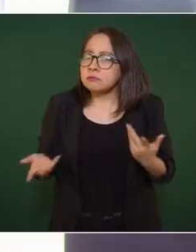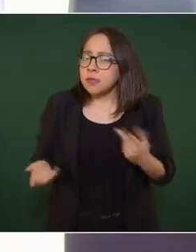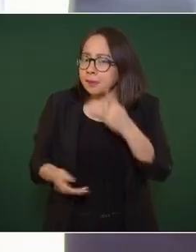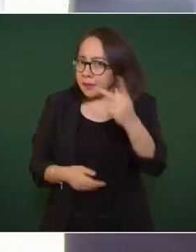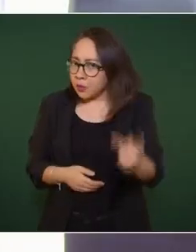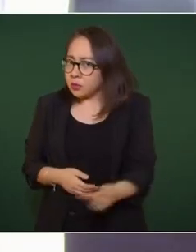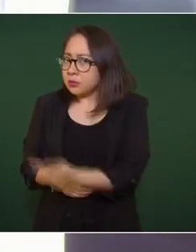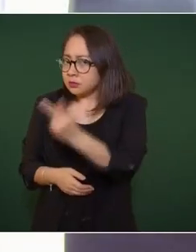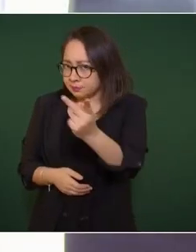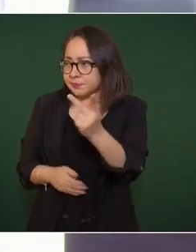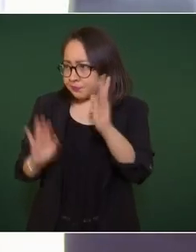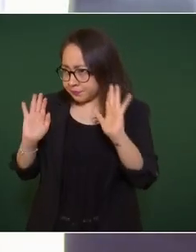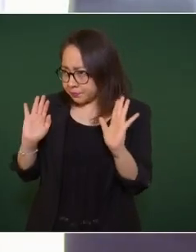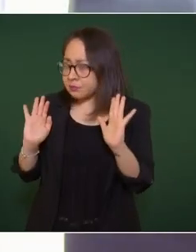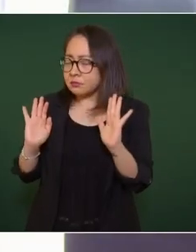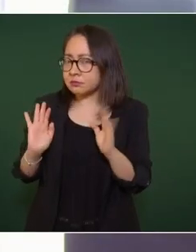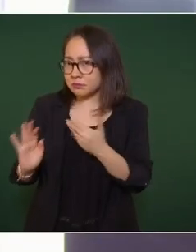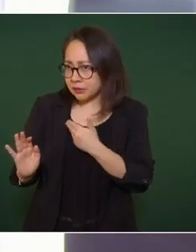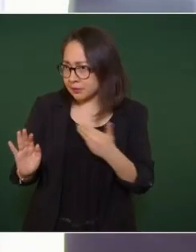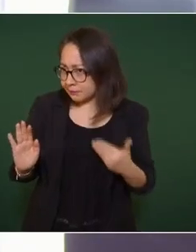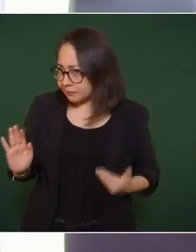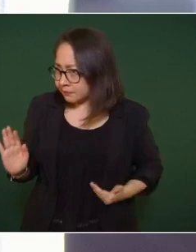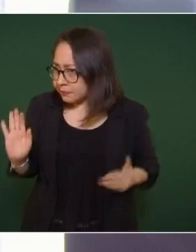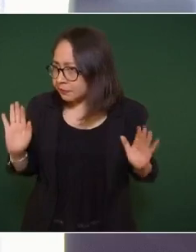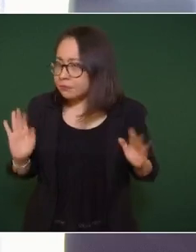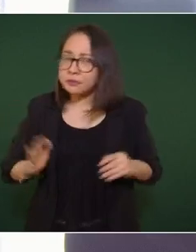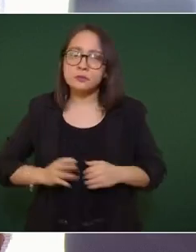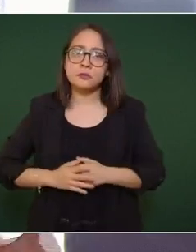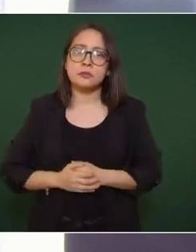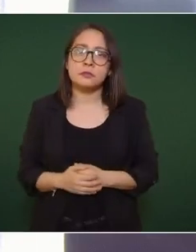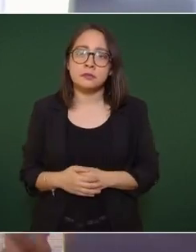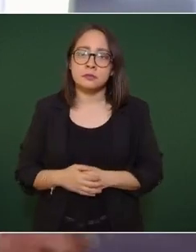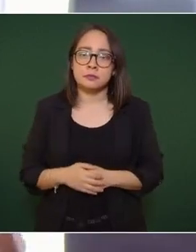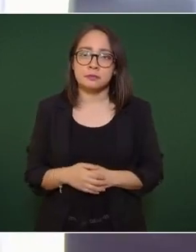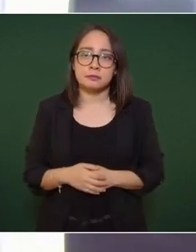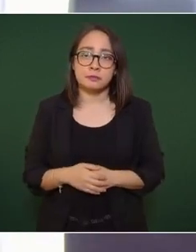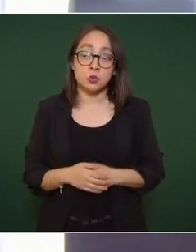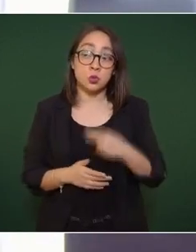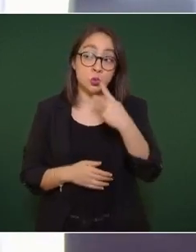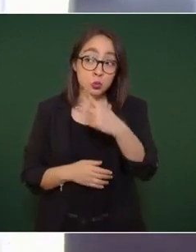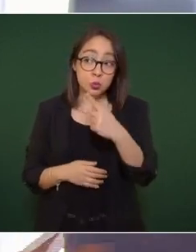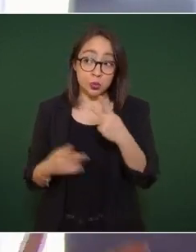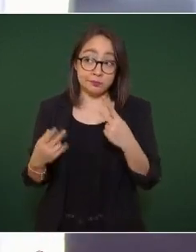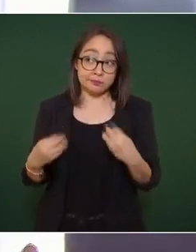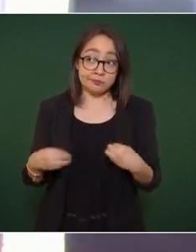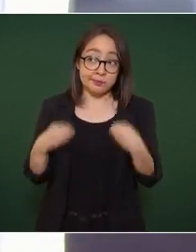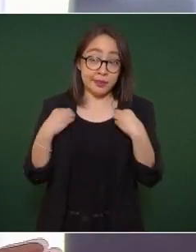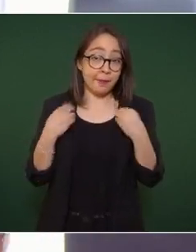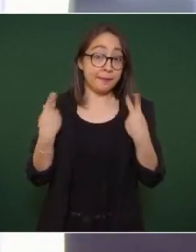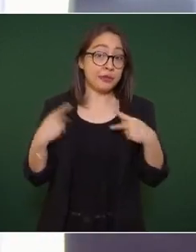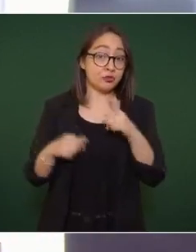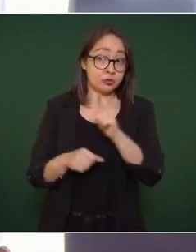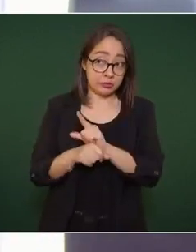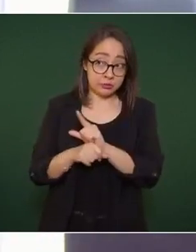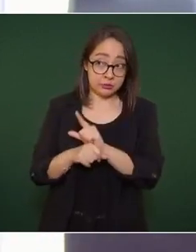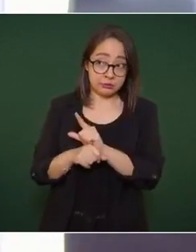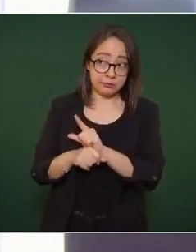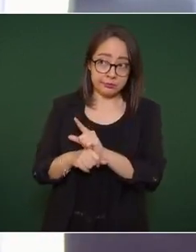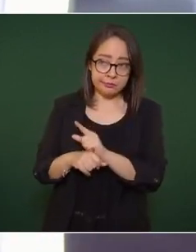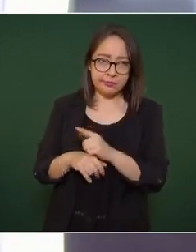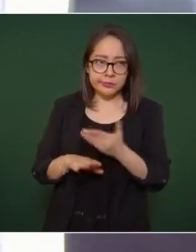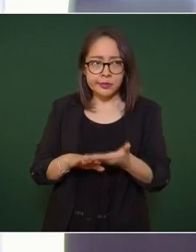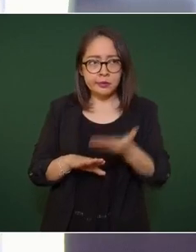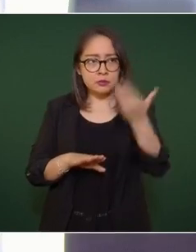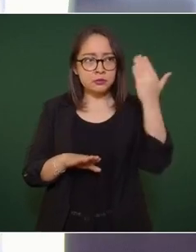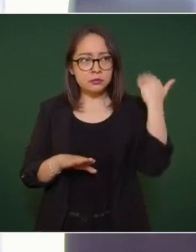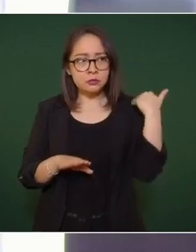Preguntarle, presidente, en el marco político, en el marco personal, pues cuáles han sido